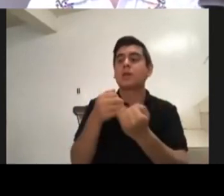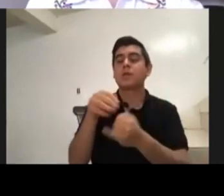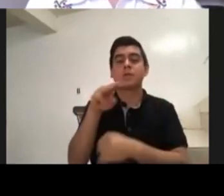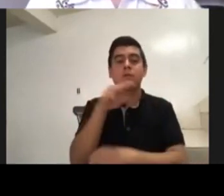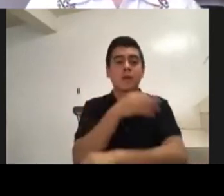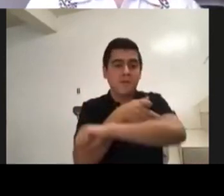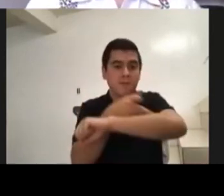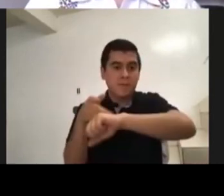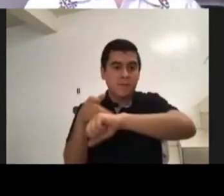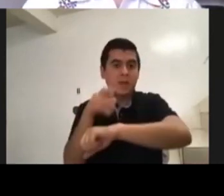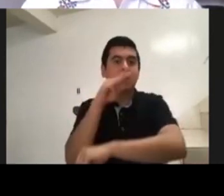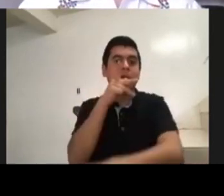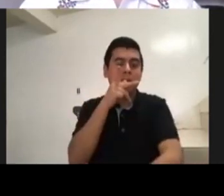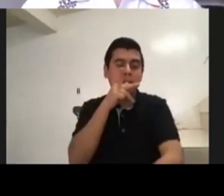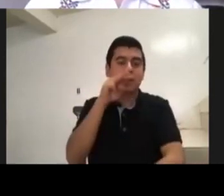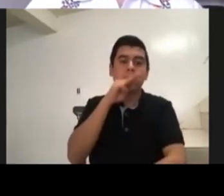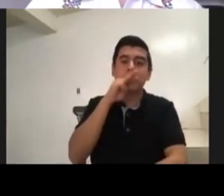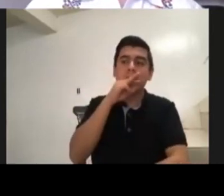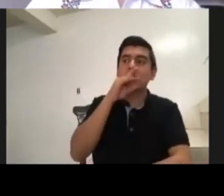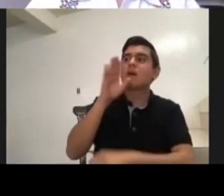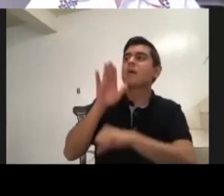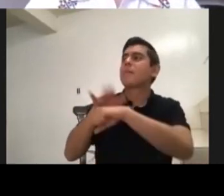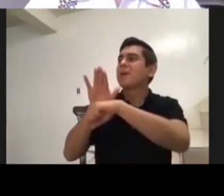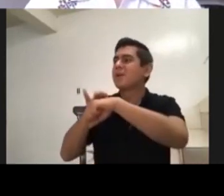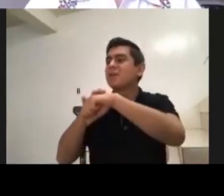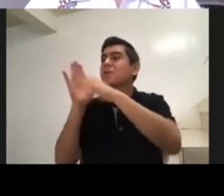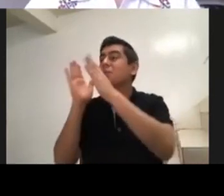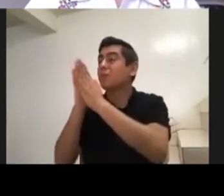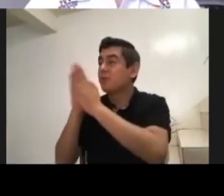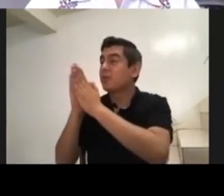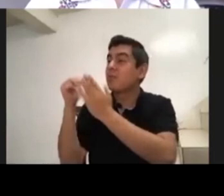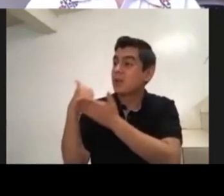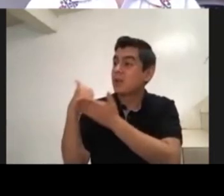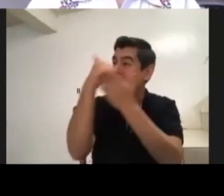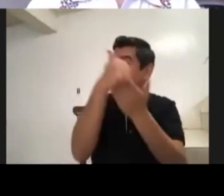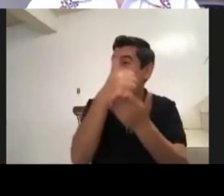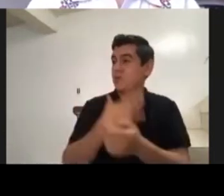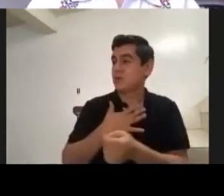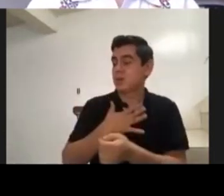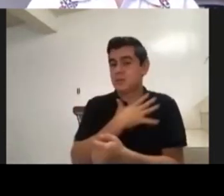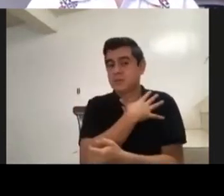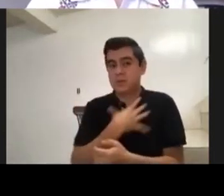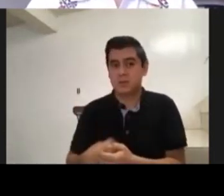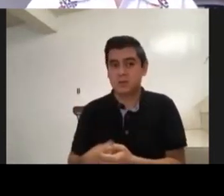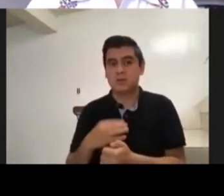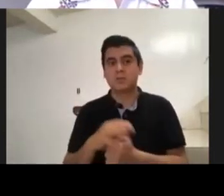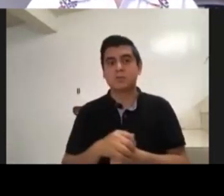para acompañar a sus hijos e hijas. ¿Qué preocupa? Y con esto